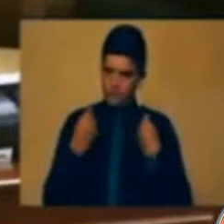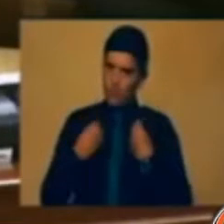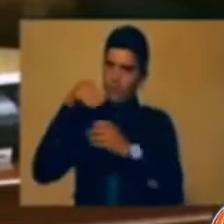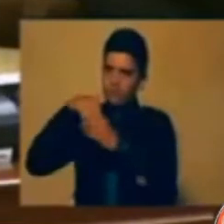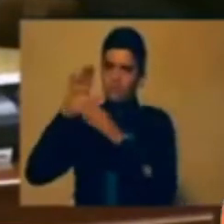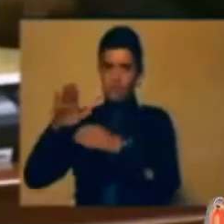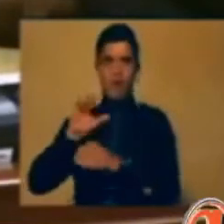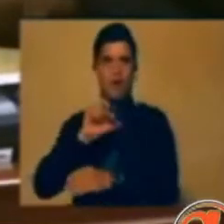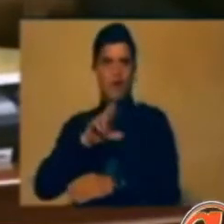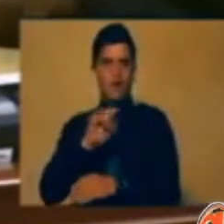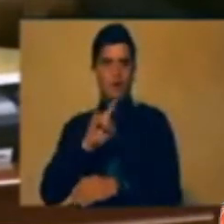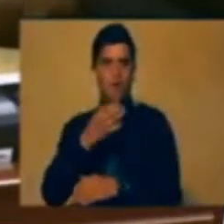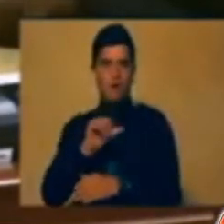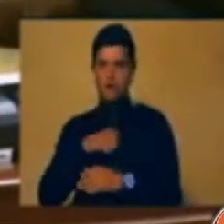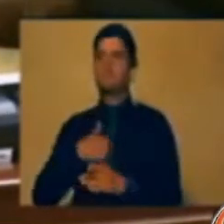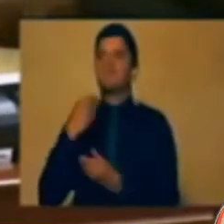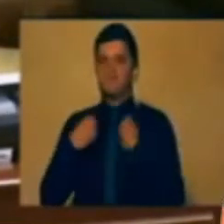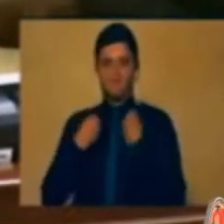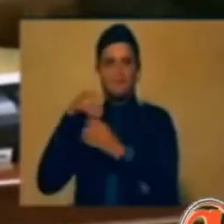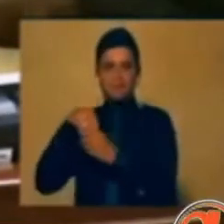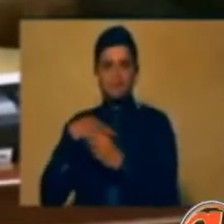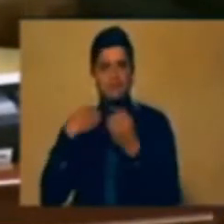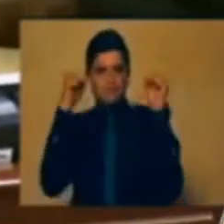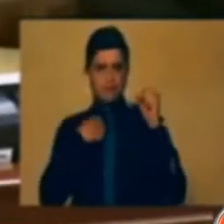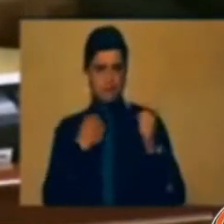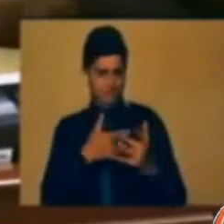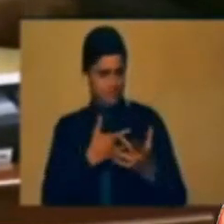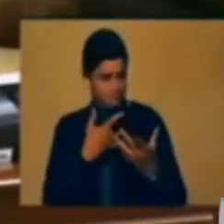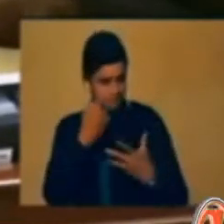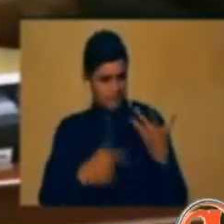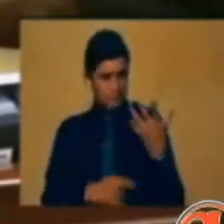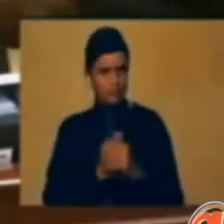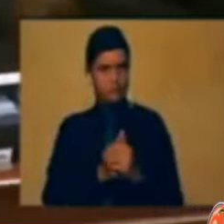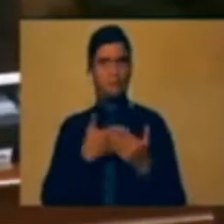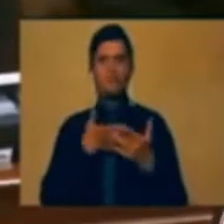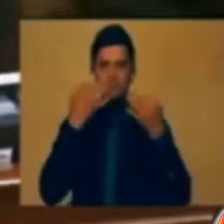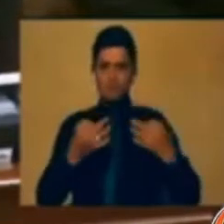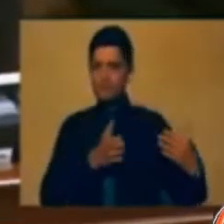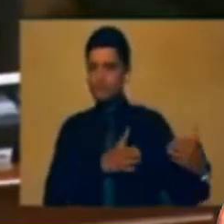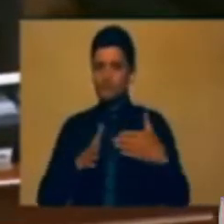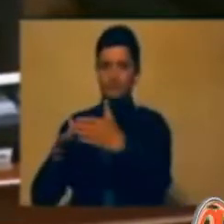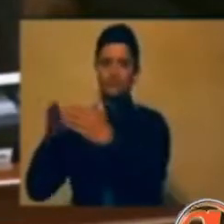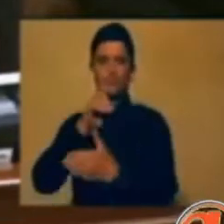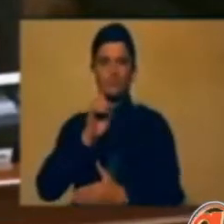Arauca. Quiero hacer énfasis exactamente en la ruta de la soberanía, el